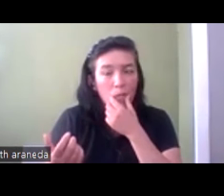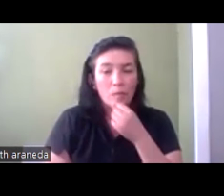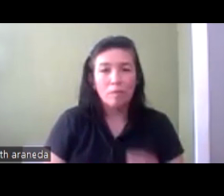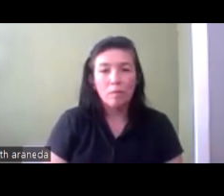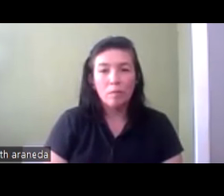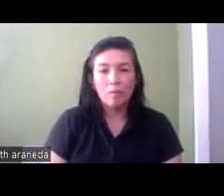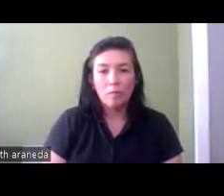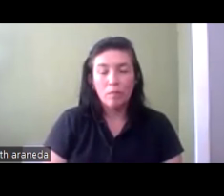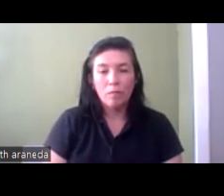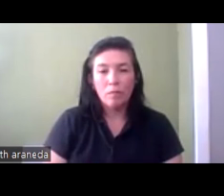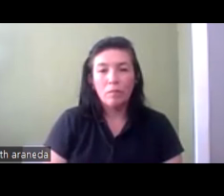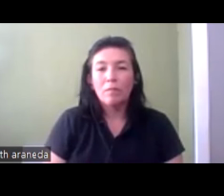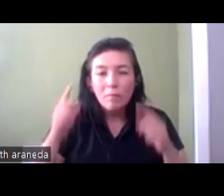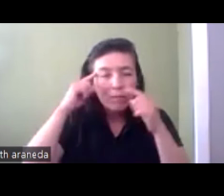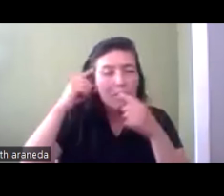los